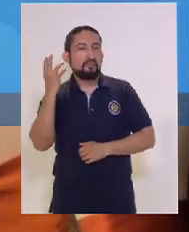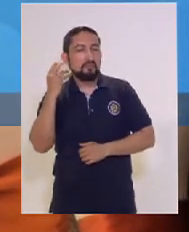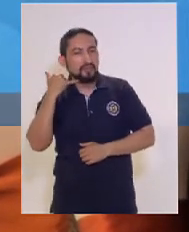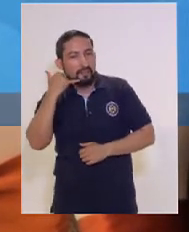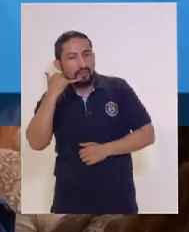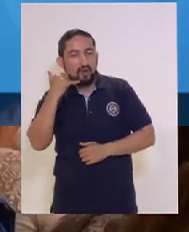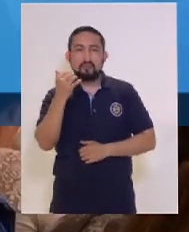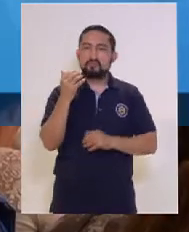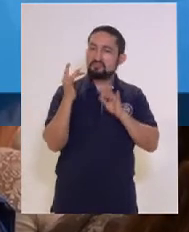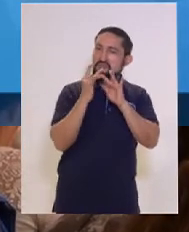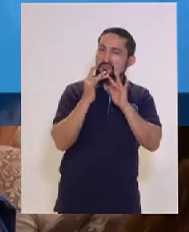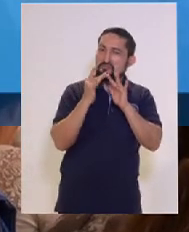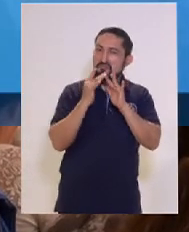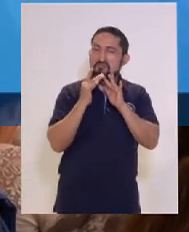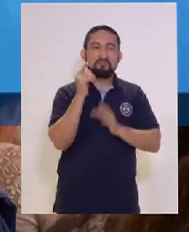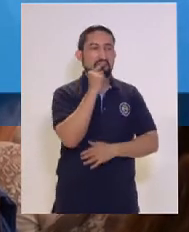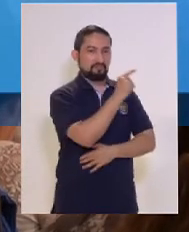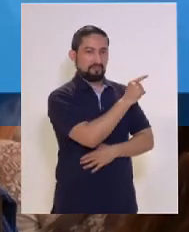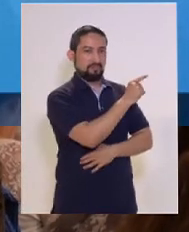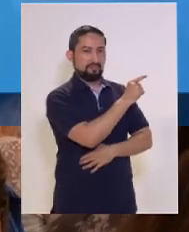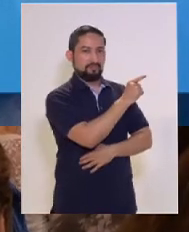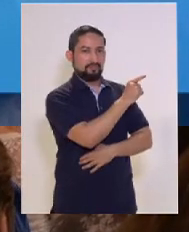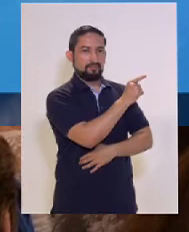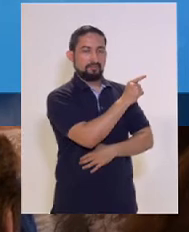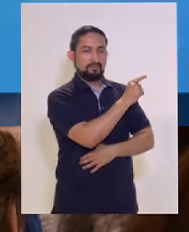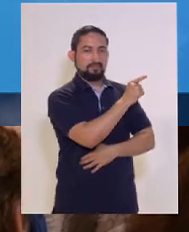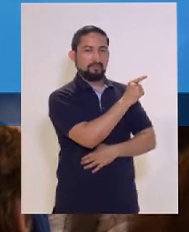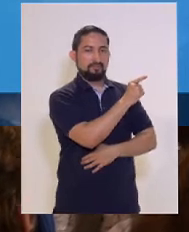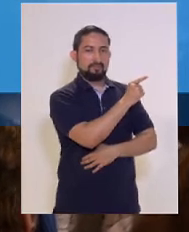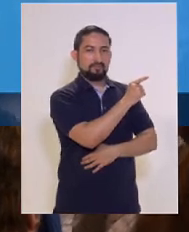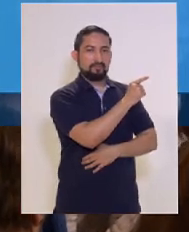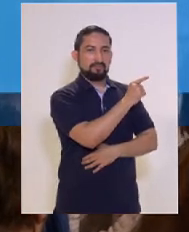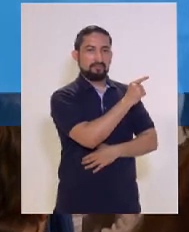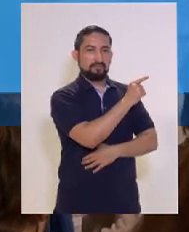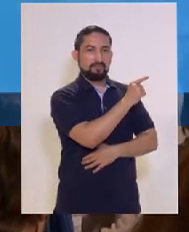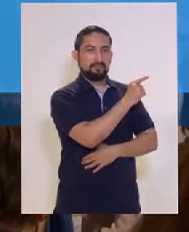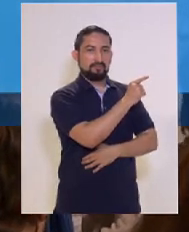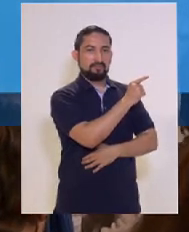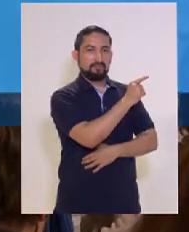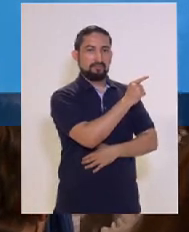2260-1583. Síguenos en redes sociales como Lumen El Salvador.